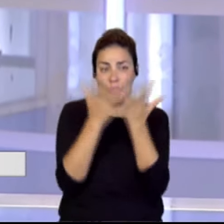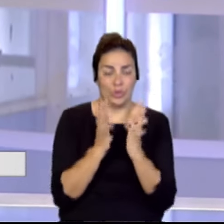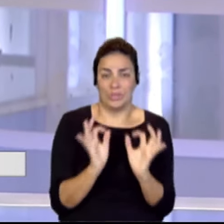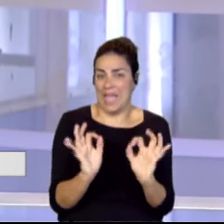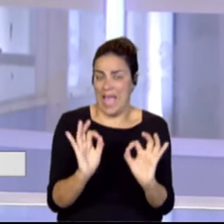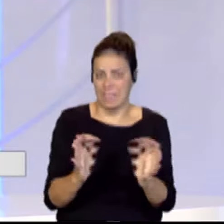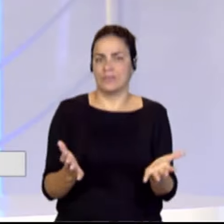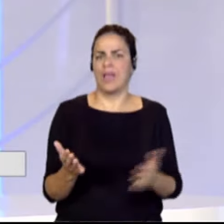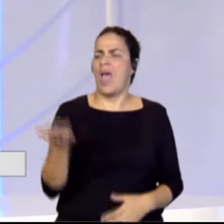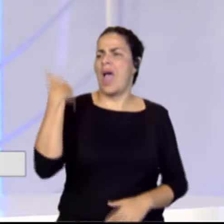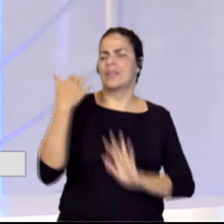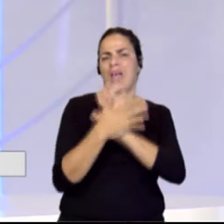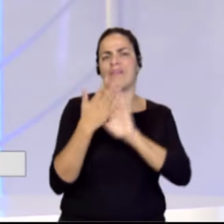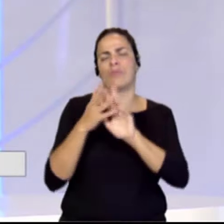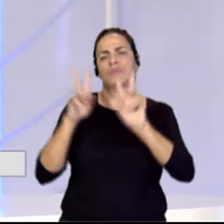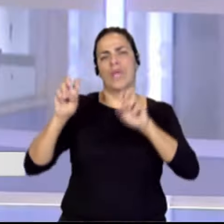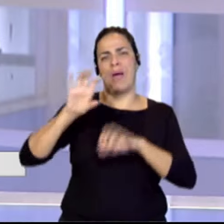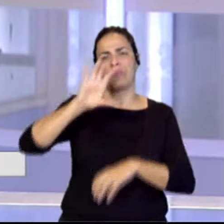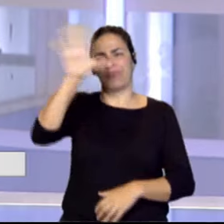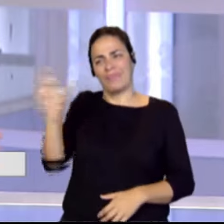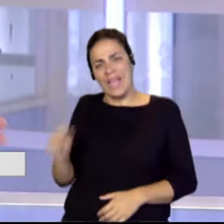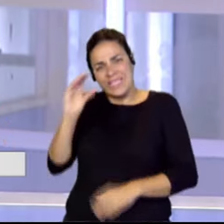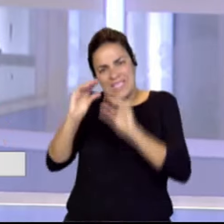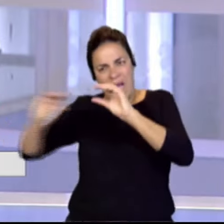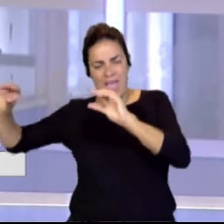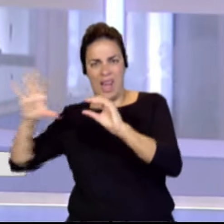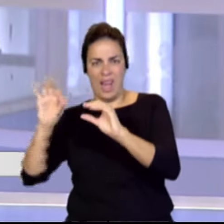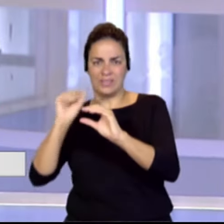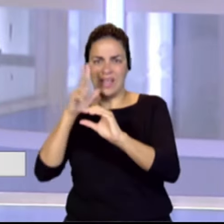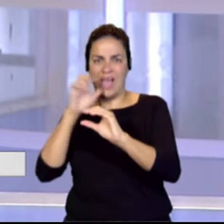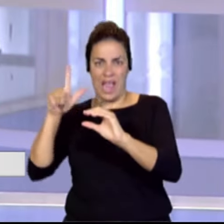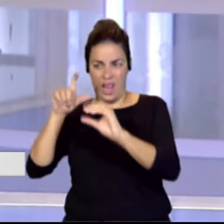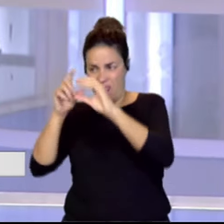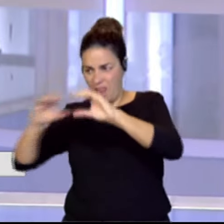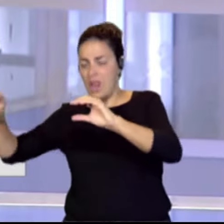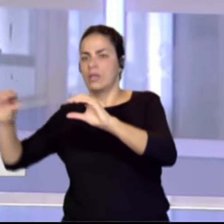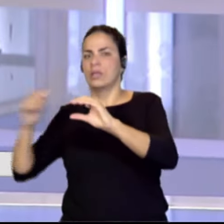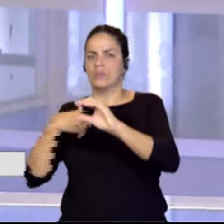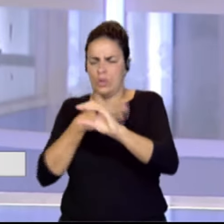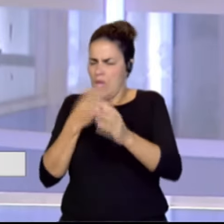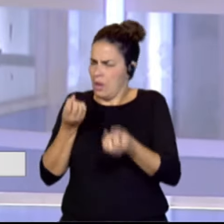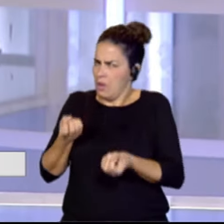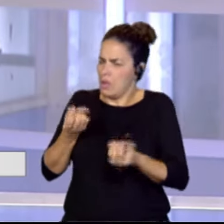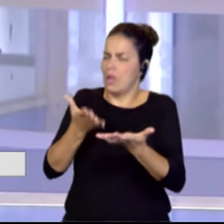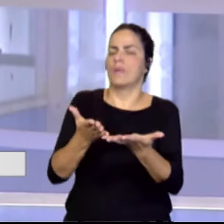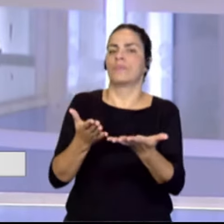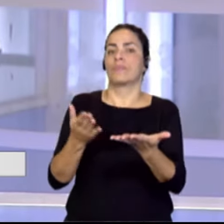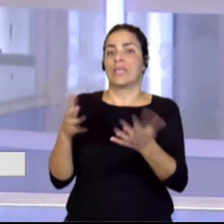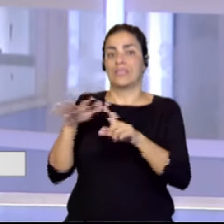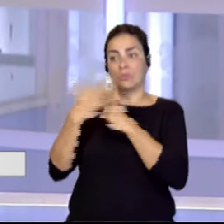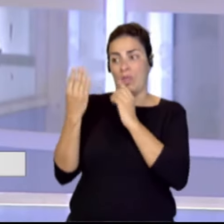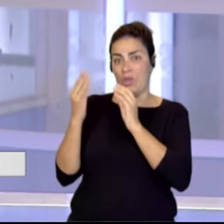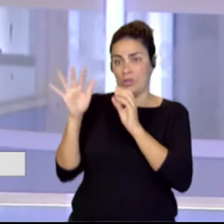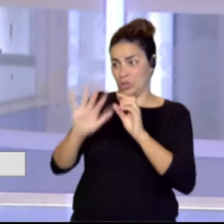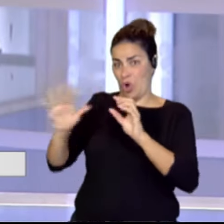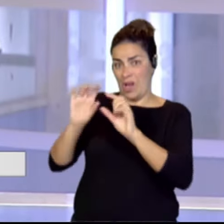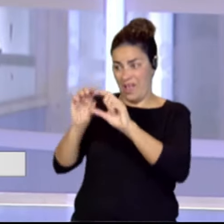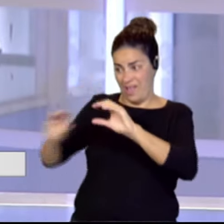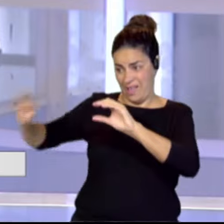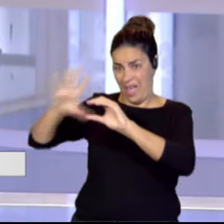del sahel Yo quiero nada más que poner una cosa sobre la mesa o sea lo que viene lo que la situación del sahel ahora obedece